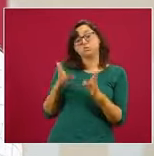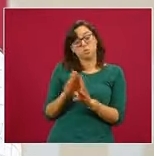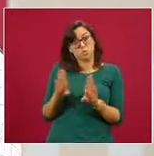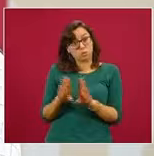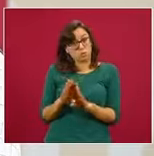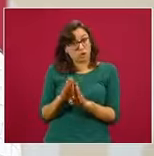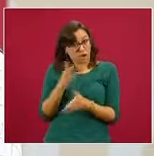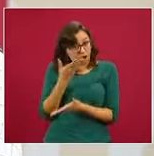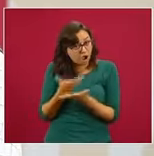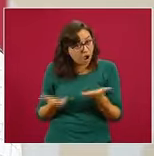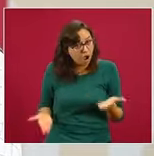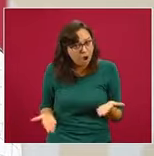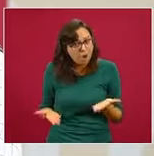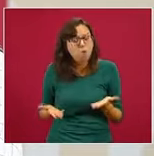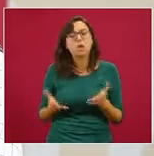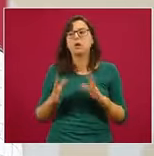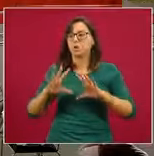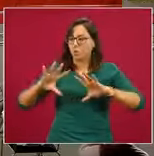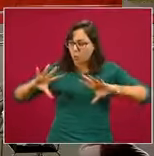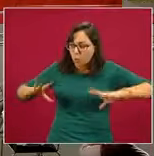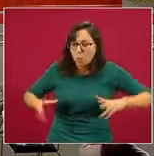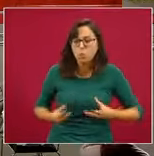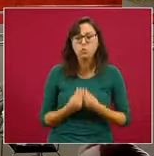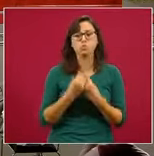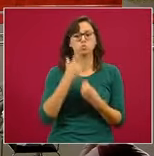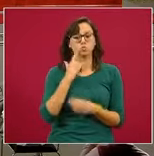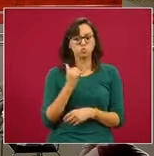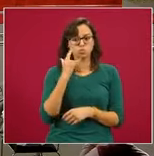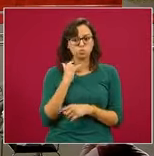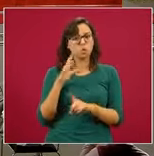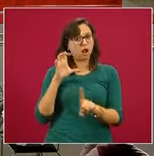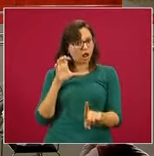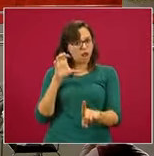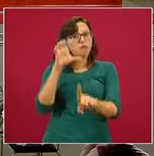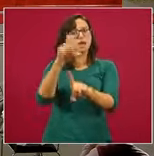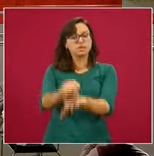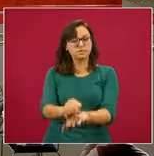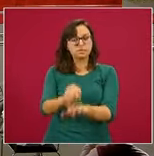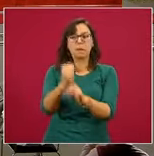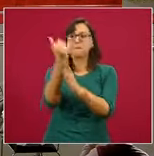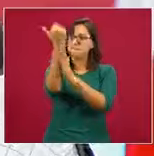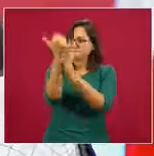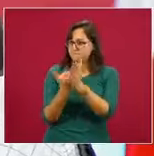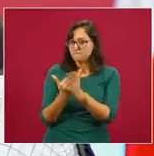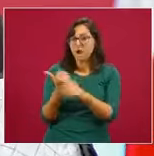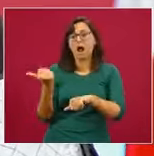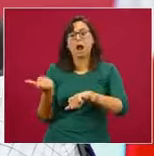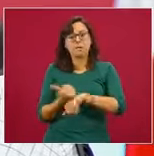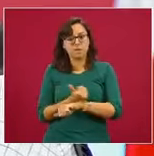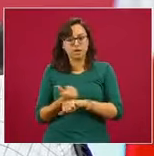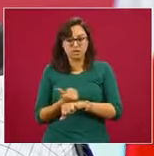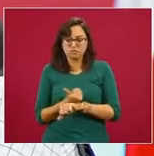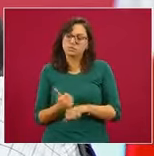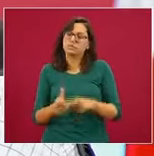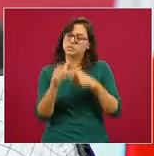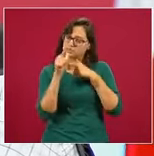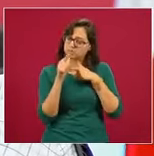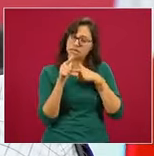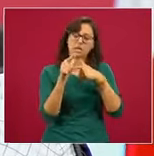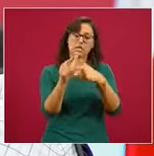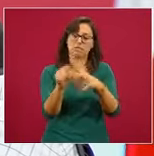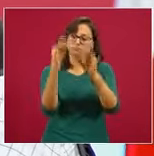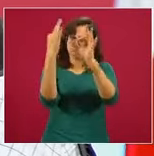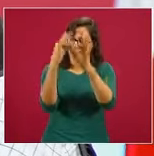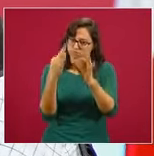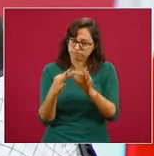ya que de manera conjunta todos logramos el amarillo, pues hagámoslo conducente para